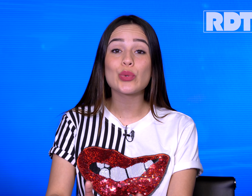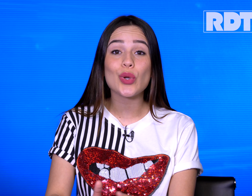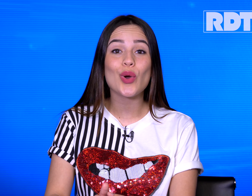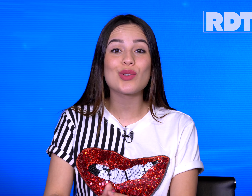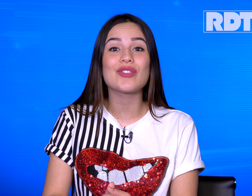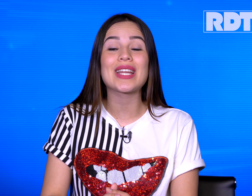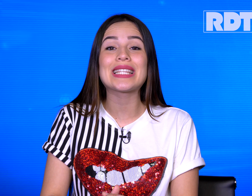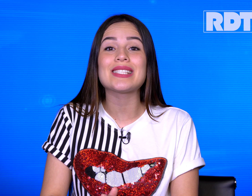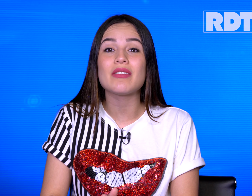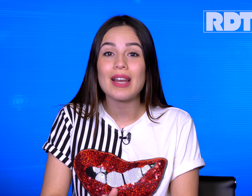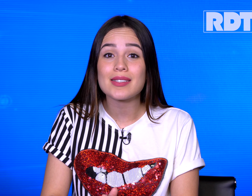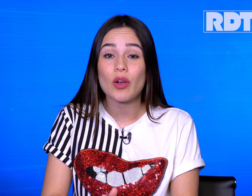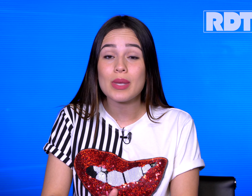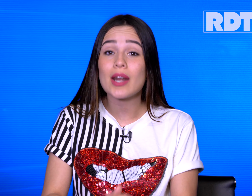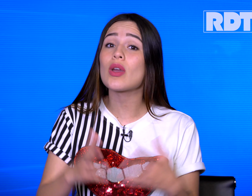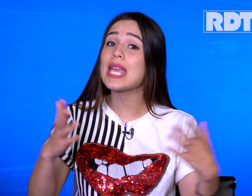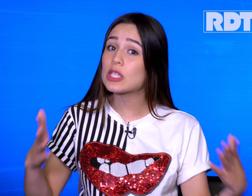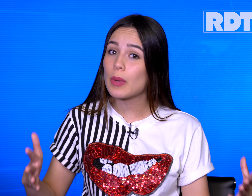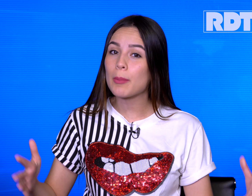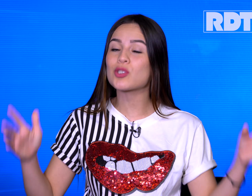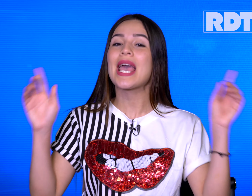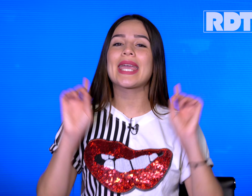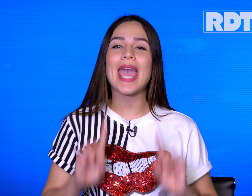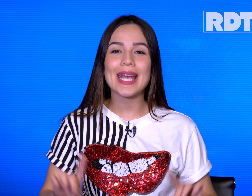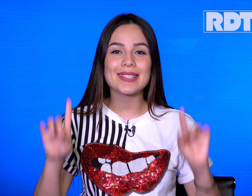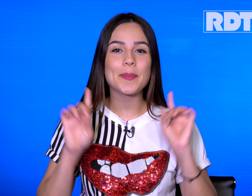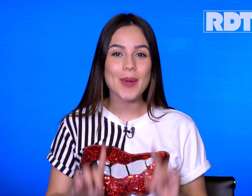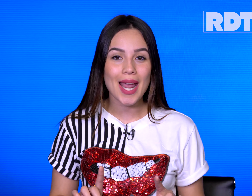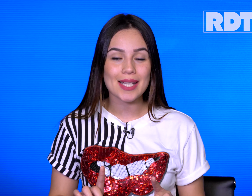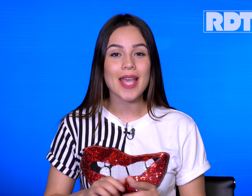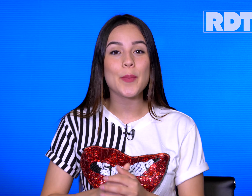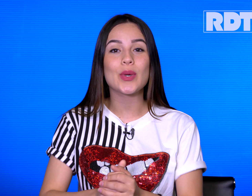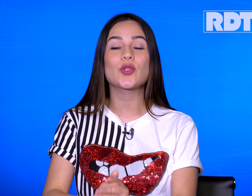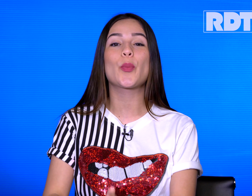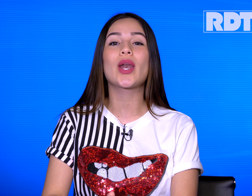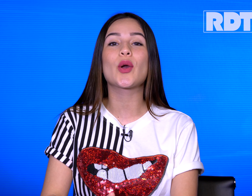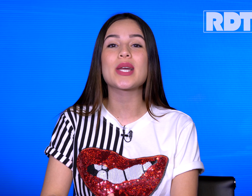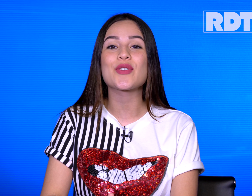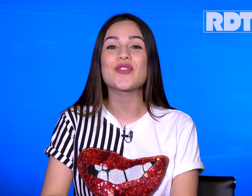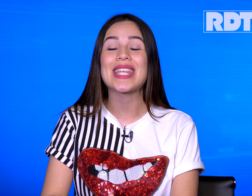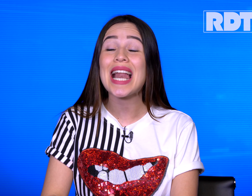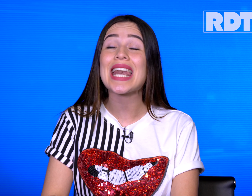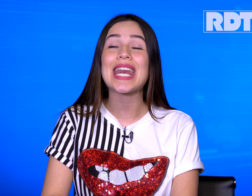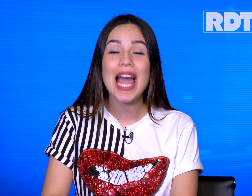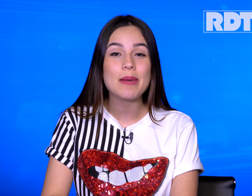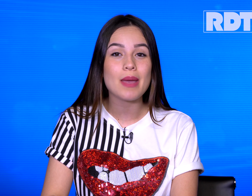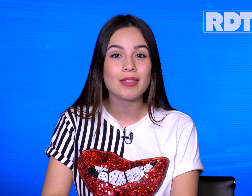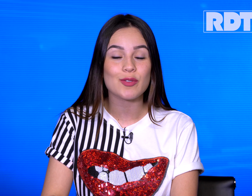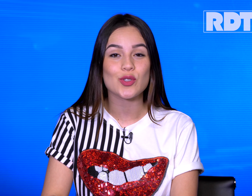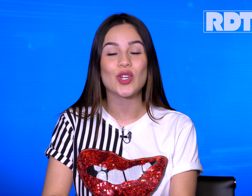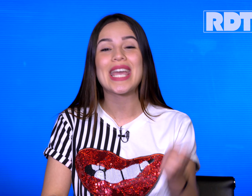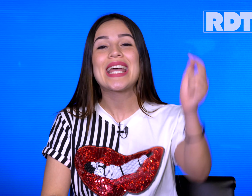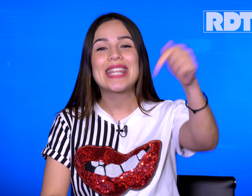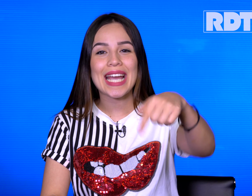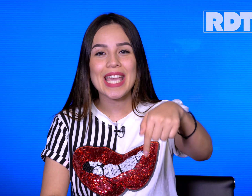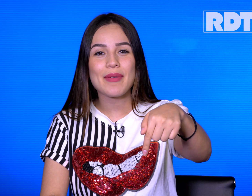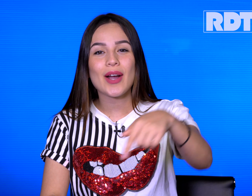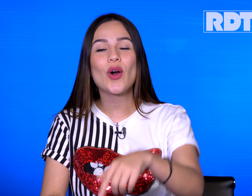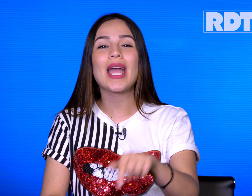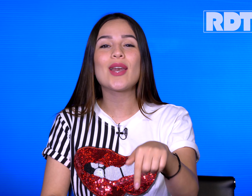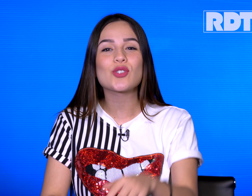en conjunto con los diferentes niveles de gobierno y esperemos que este plan que se ha impuesto por el gobierno federal realmente